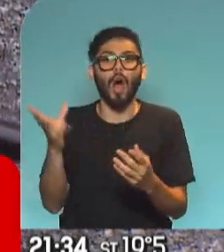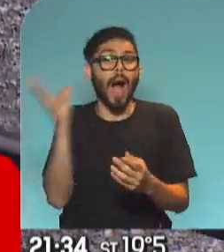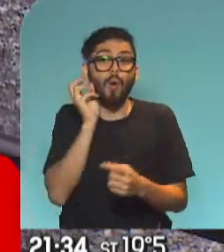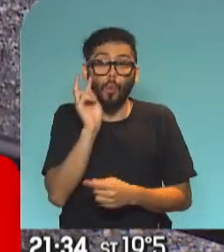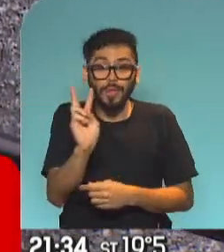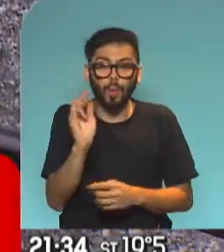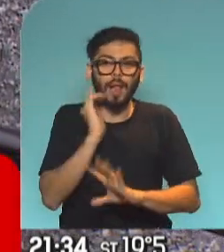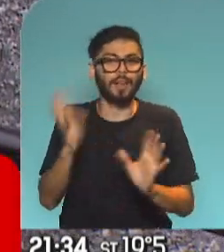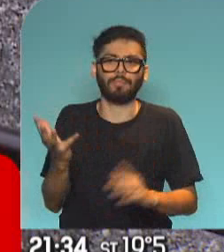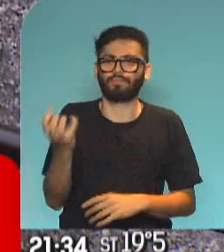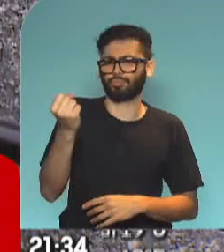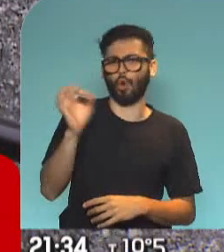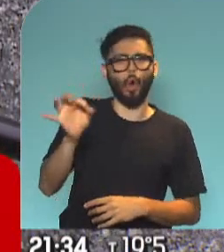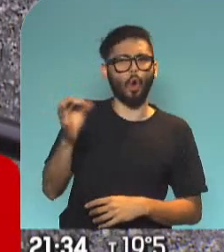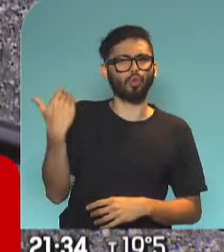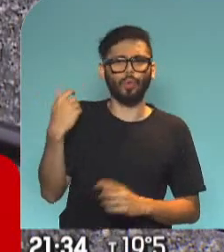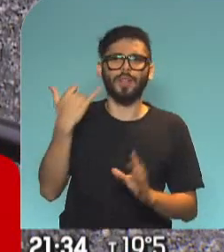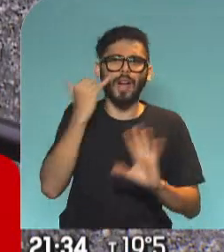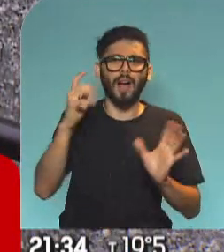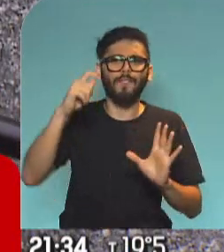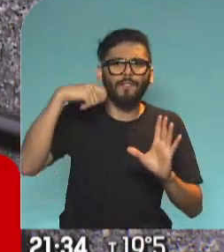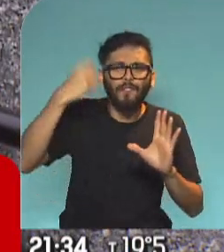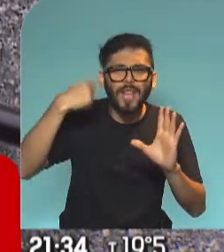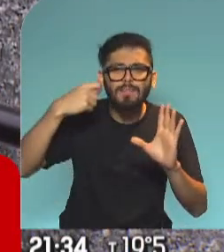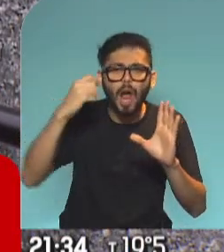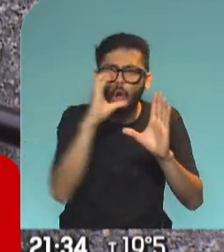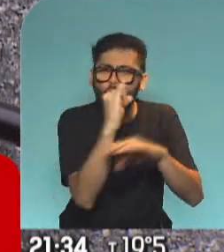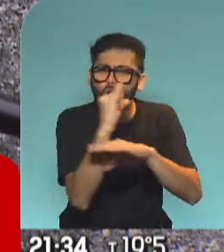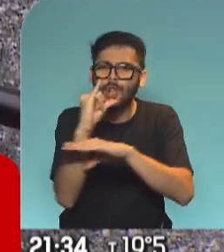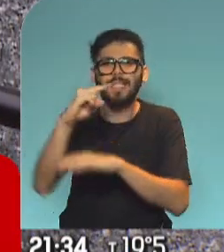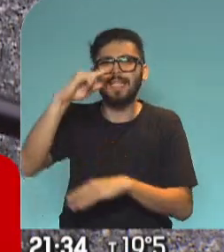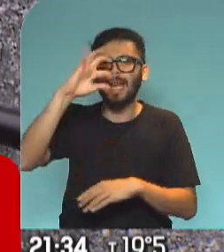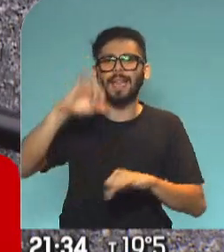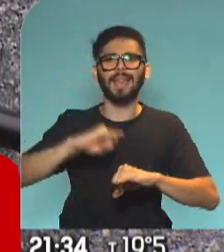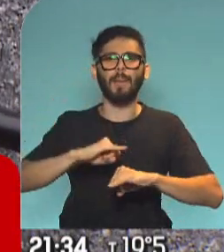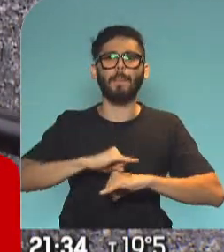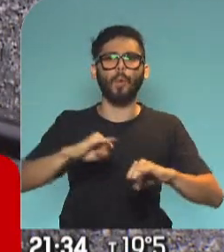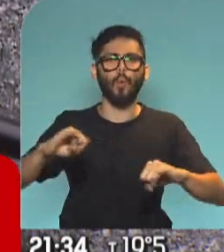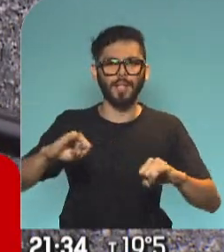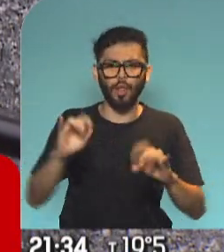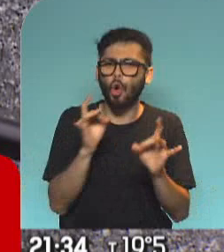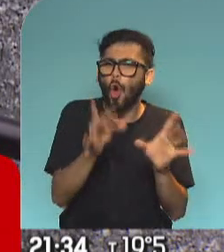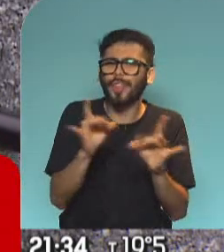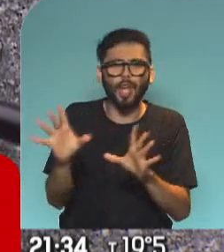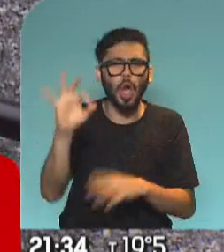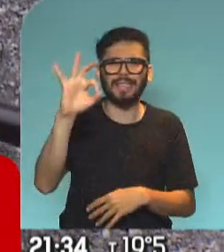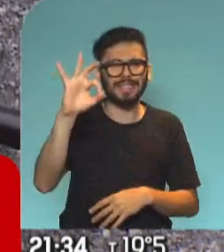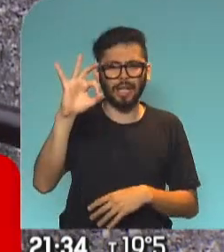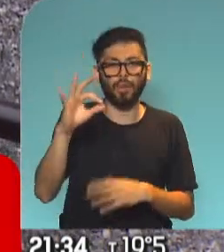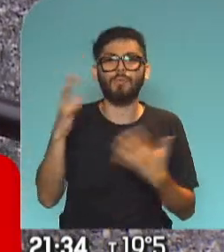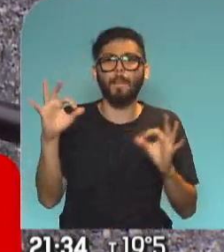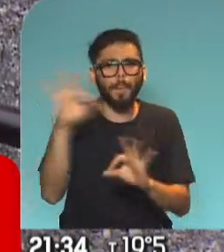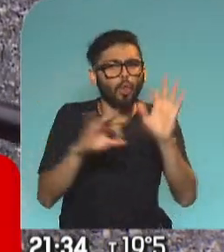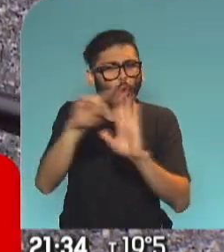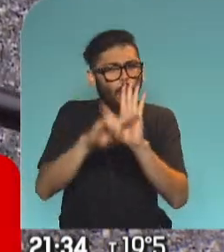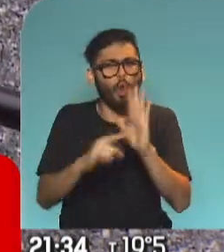Ya se recuperó. En el mes de octubre se firmaron 70 publicidades en Argentina. No hubo ni un solo contagio. Los protocolos funcionan.